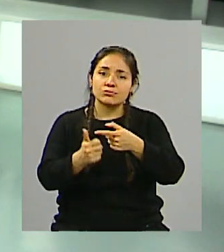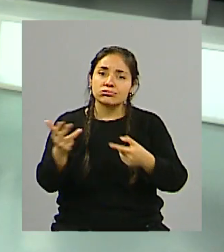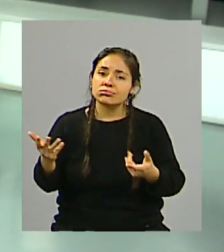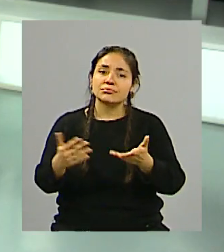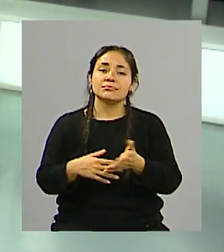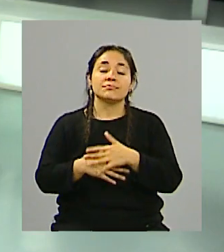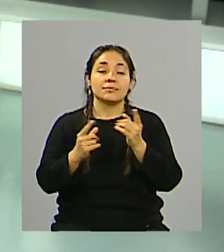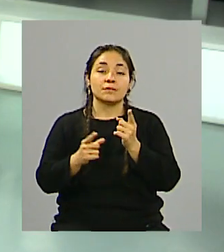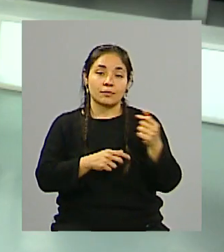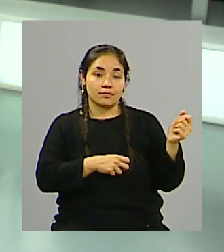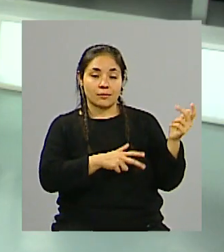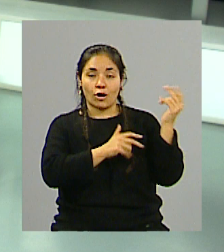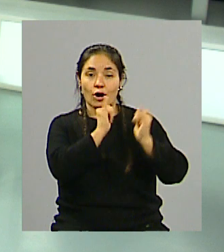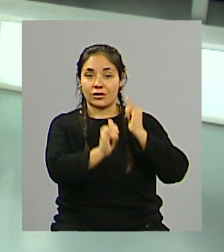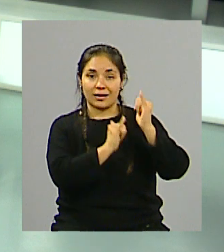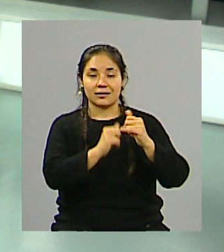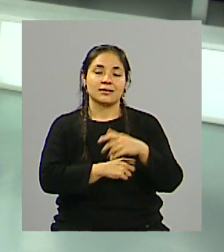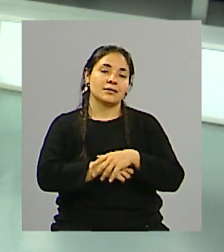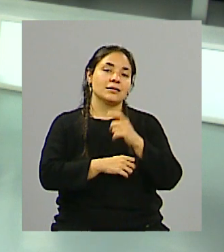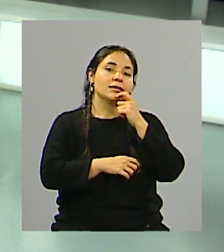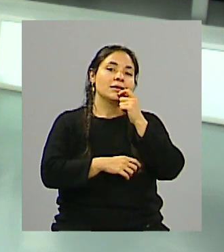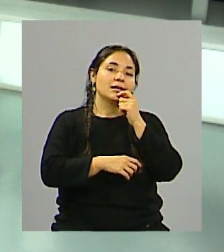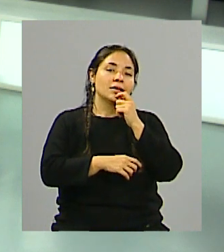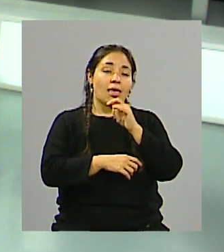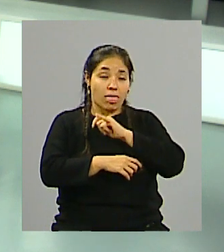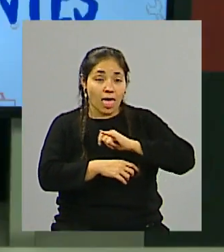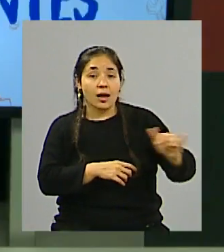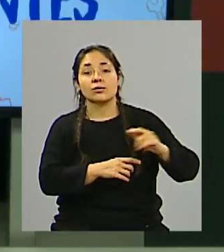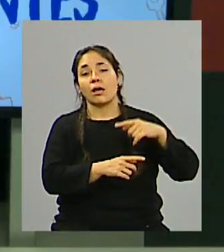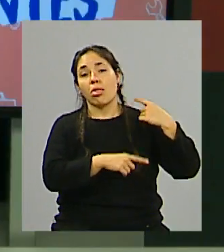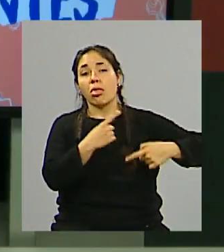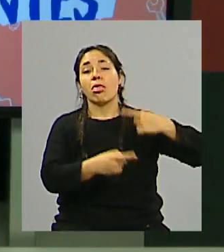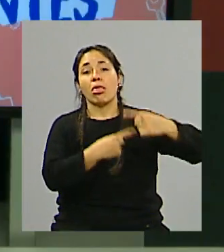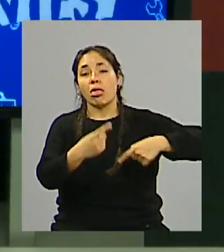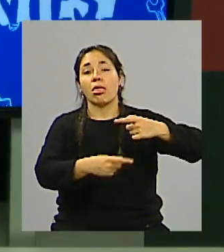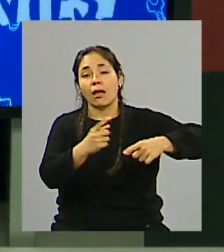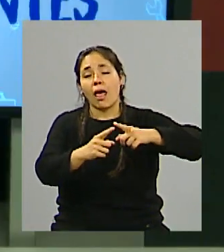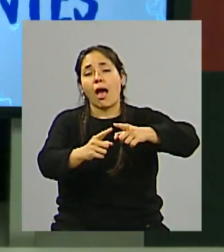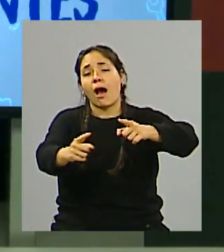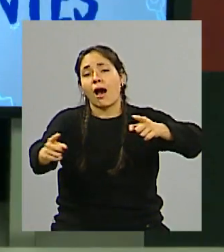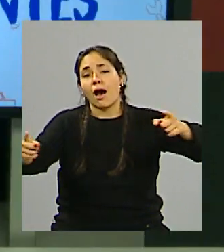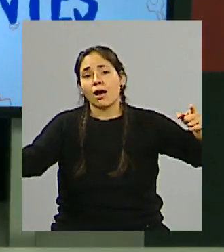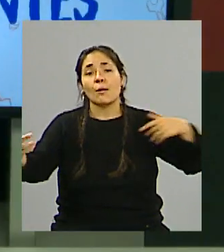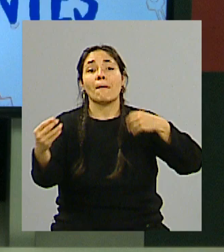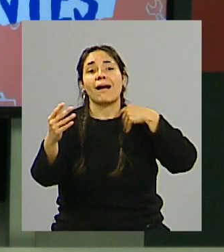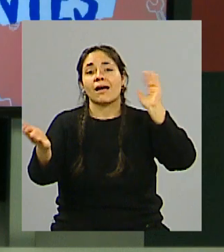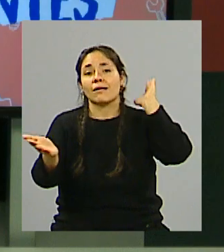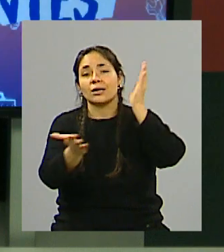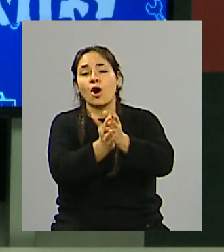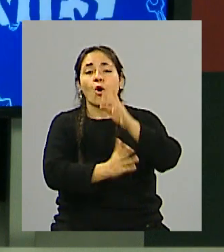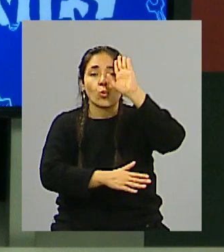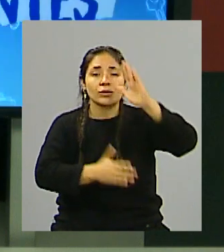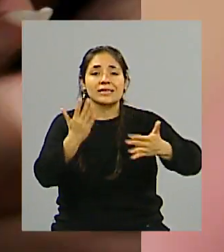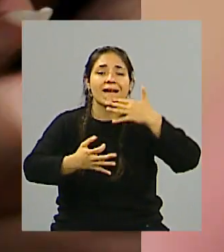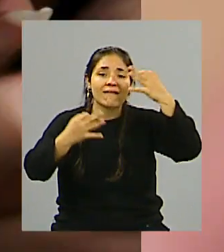como vos contás, hubo que hacer un gran camino para que se impartiera justicia, digamos, pero necesitamos en